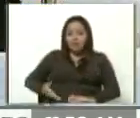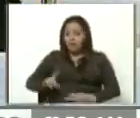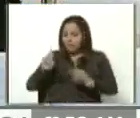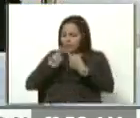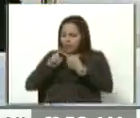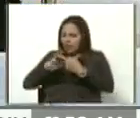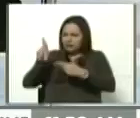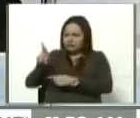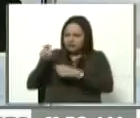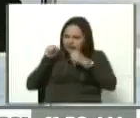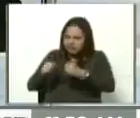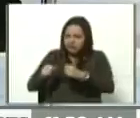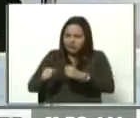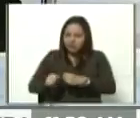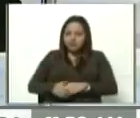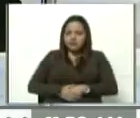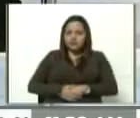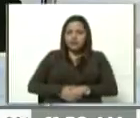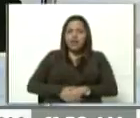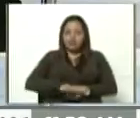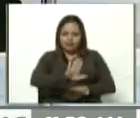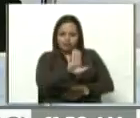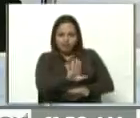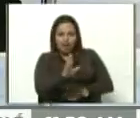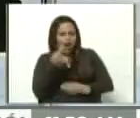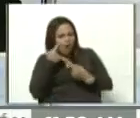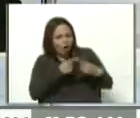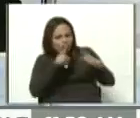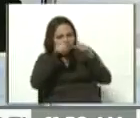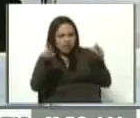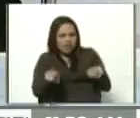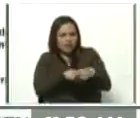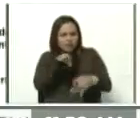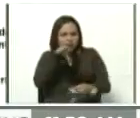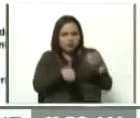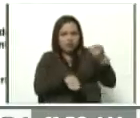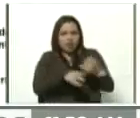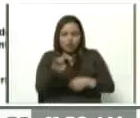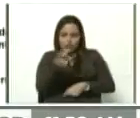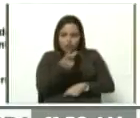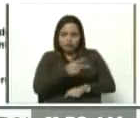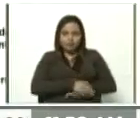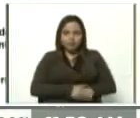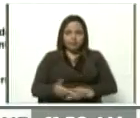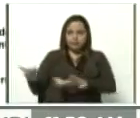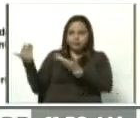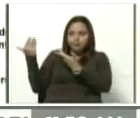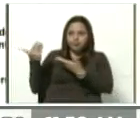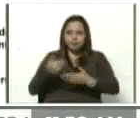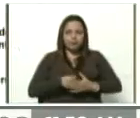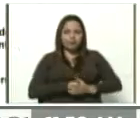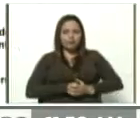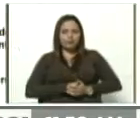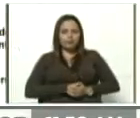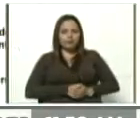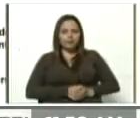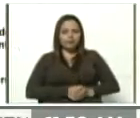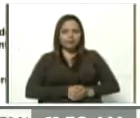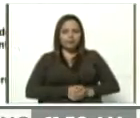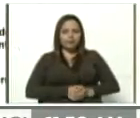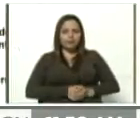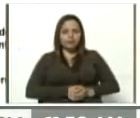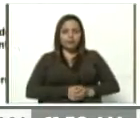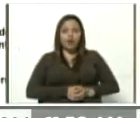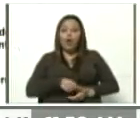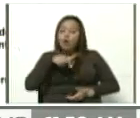Mira, ahí hay otra lámina. No sé si podemos ir checando las últimas láminas. Fíjense ustedes. Ahí está.